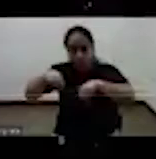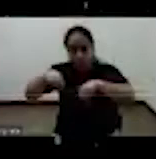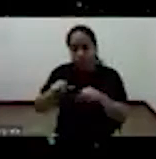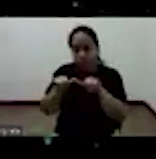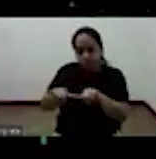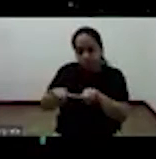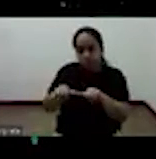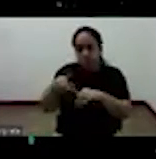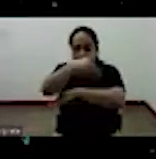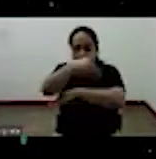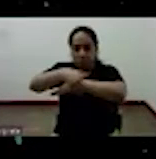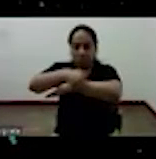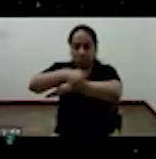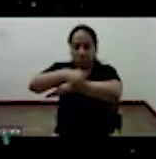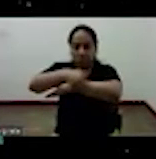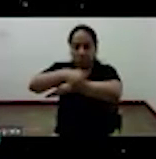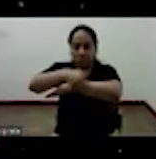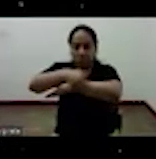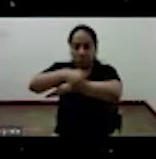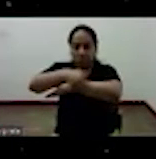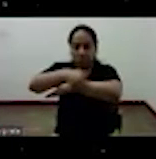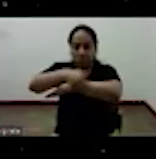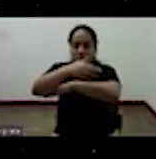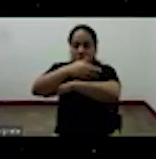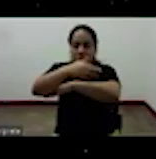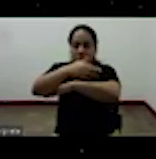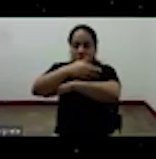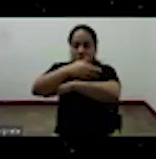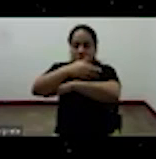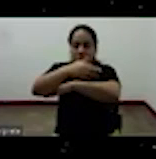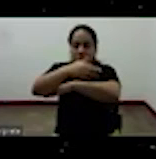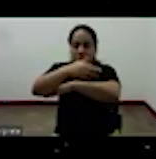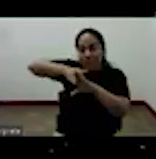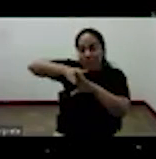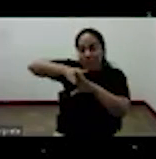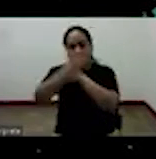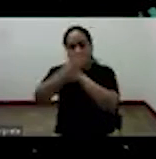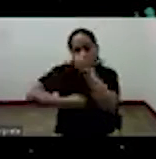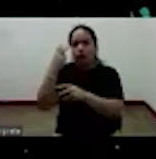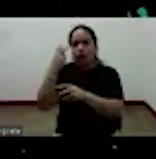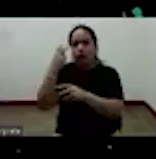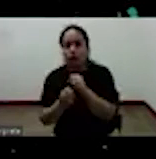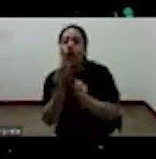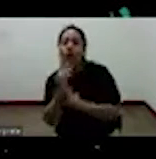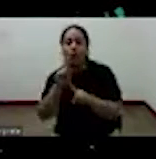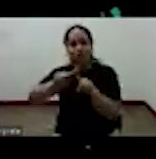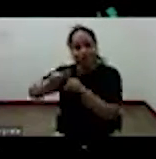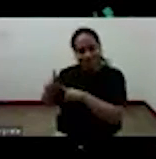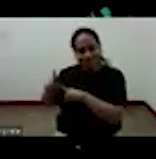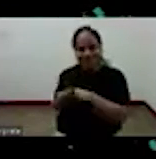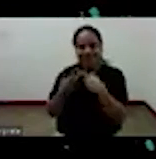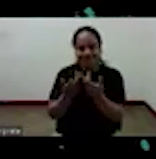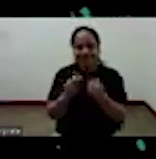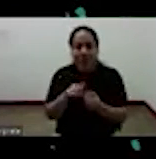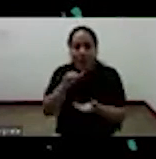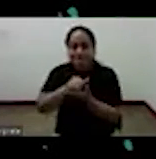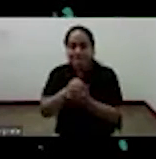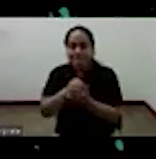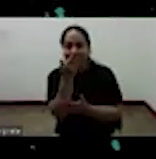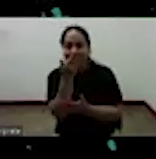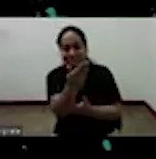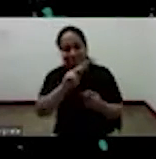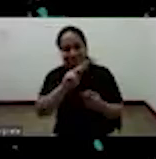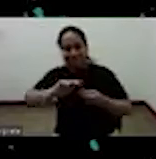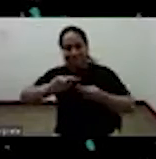que la pintan de azul. Cada 2 años cambia el color de la Bienal. Entonces la pieza se convirtió en esto, se convirtió